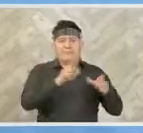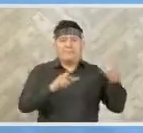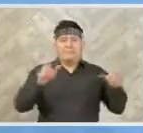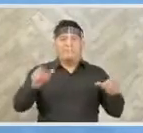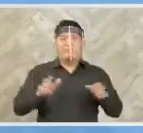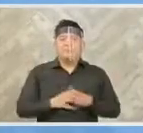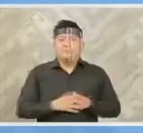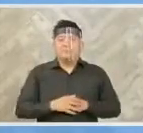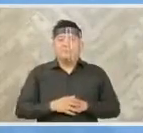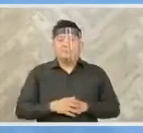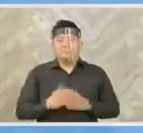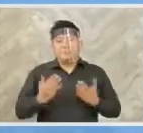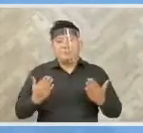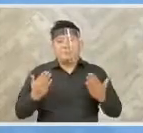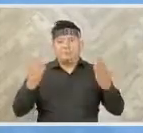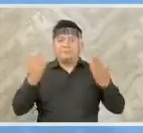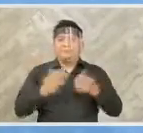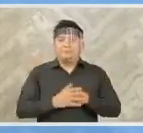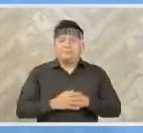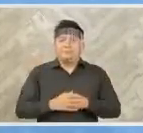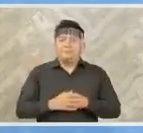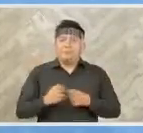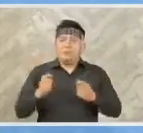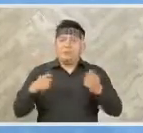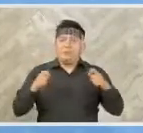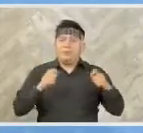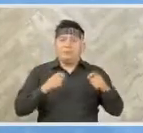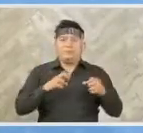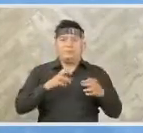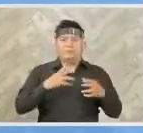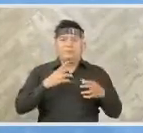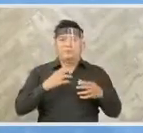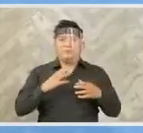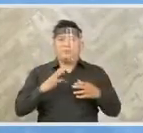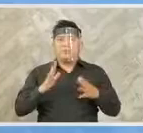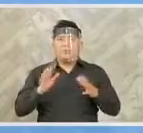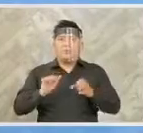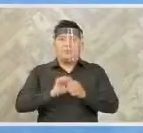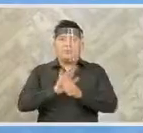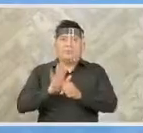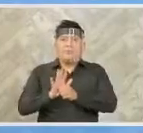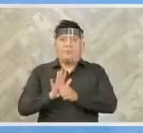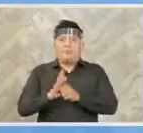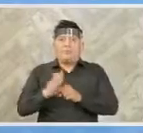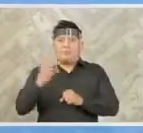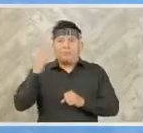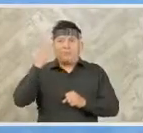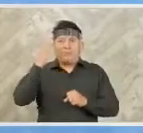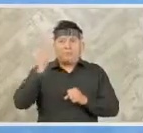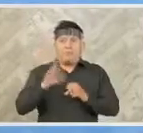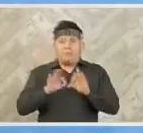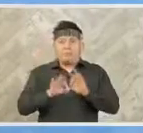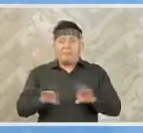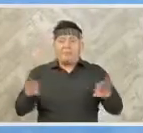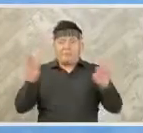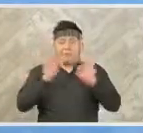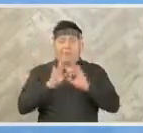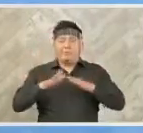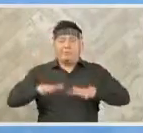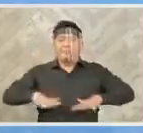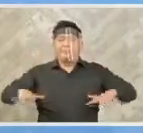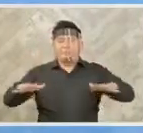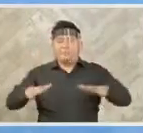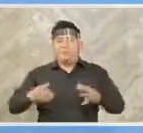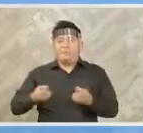hacen parte del abastecimiento descentralizado en el marco de una pandemia, cosa que no es menor. Es muy importante tener estos espacios